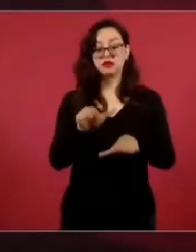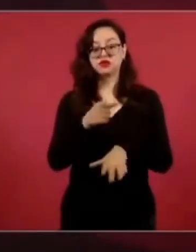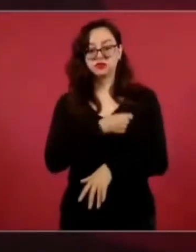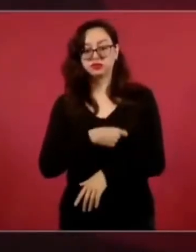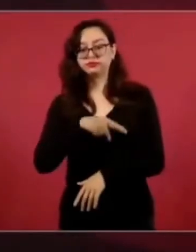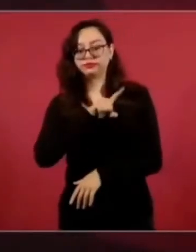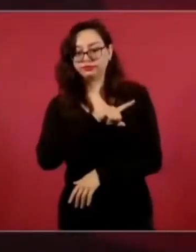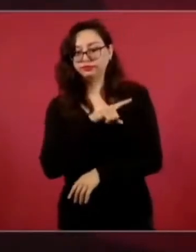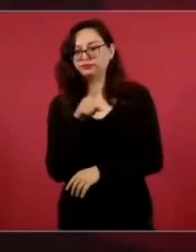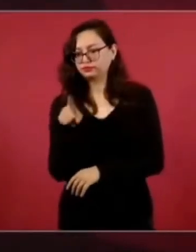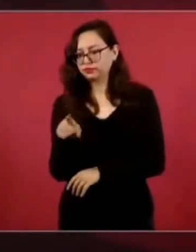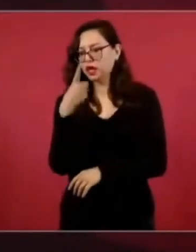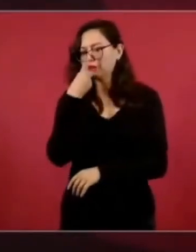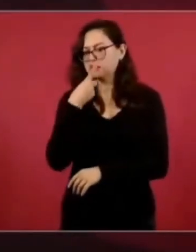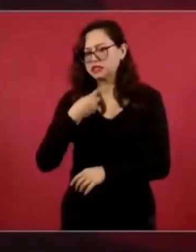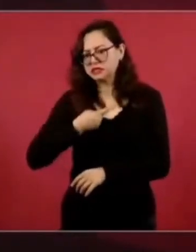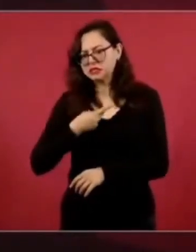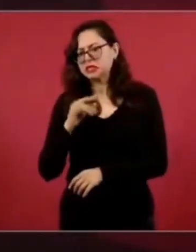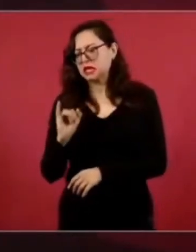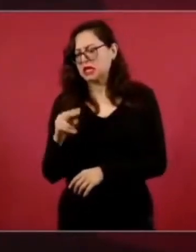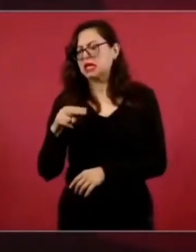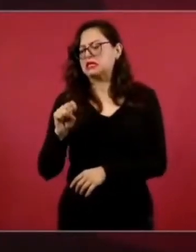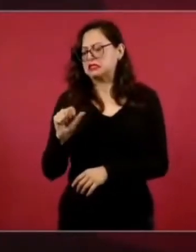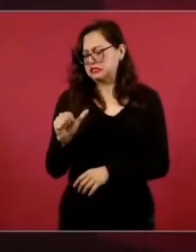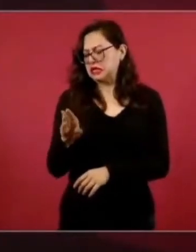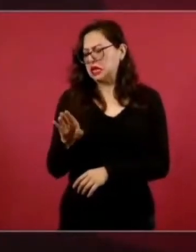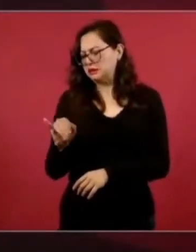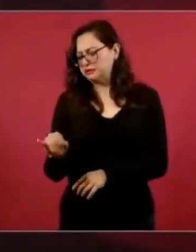lo que me planteas, que tienes toda la razón,